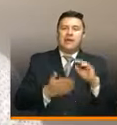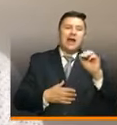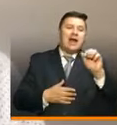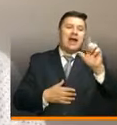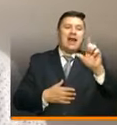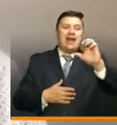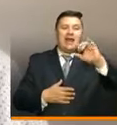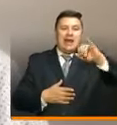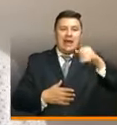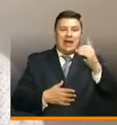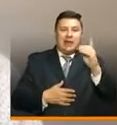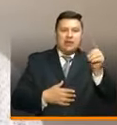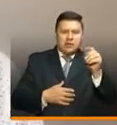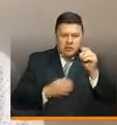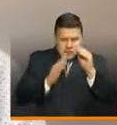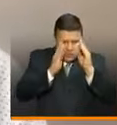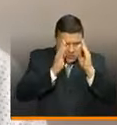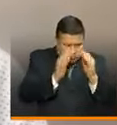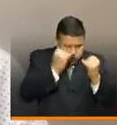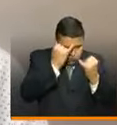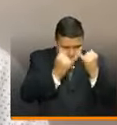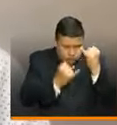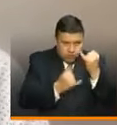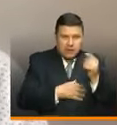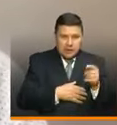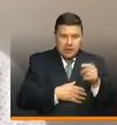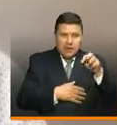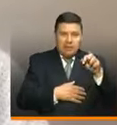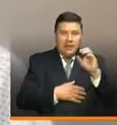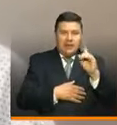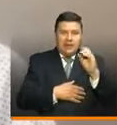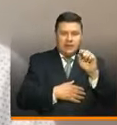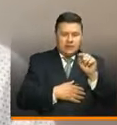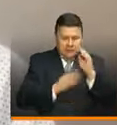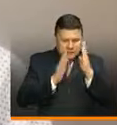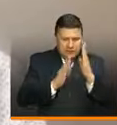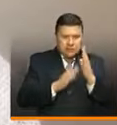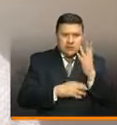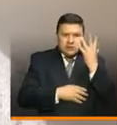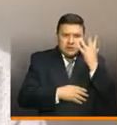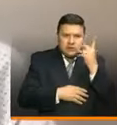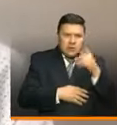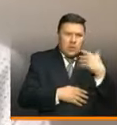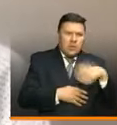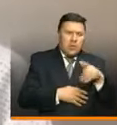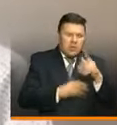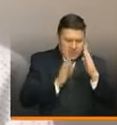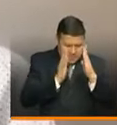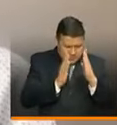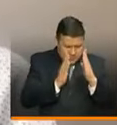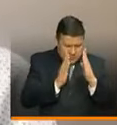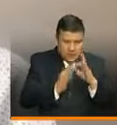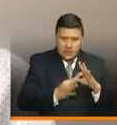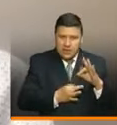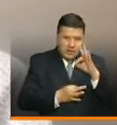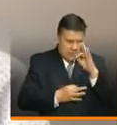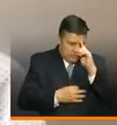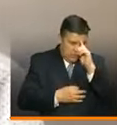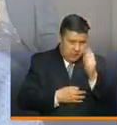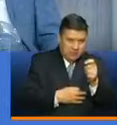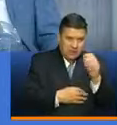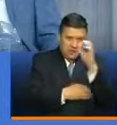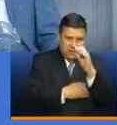Alejandro realmente se dedicó, Alejandro Pacheco del PNUD, se dedicó durante estos días, yo diría que con alma, vida y sombrero, como